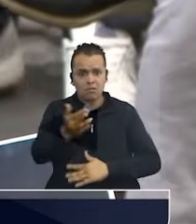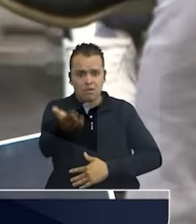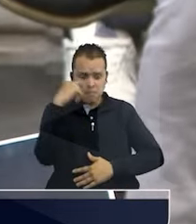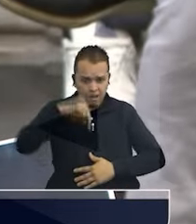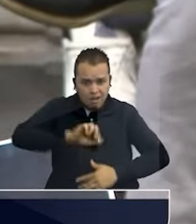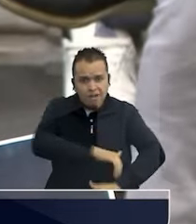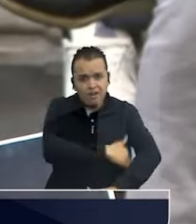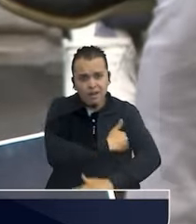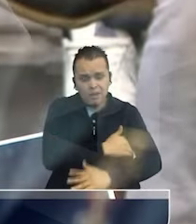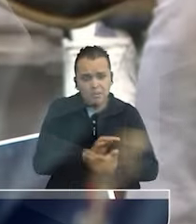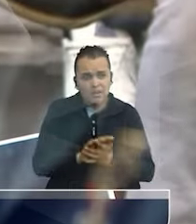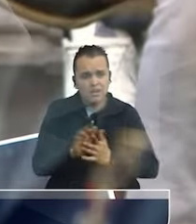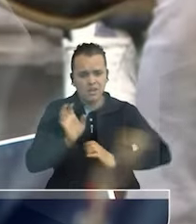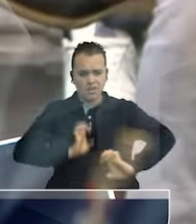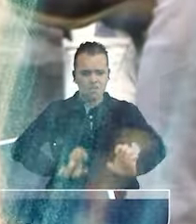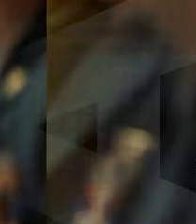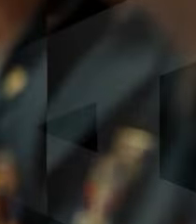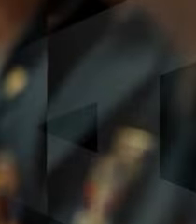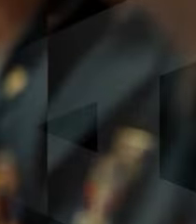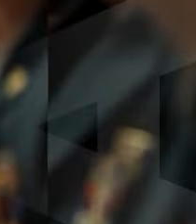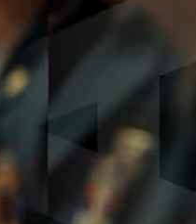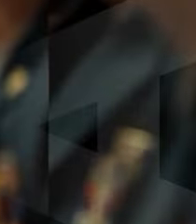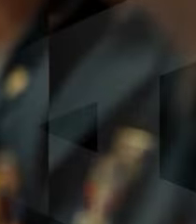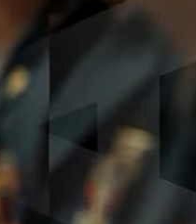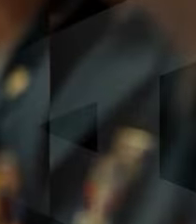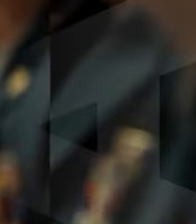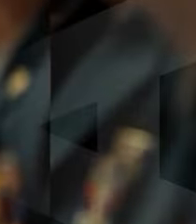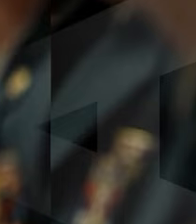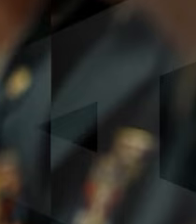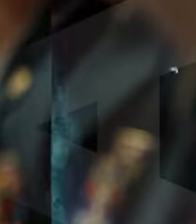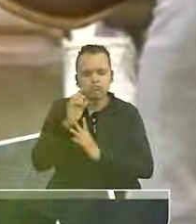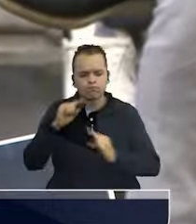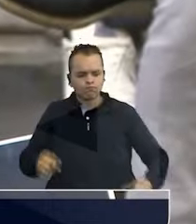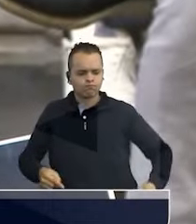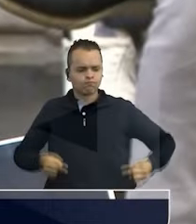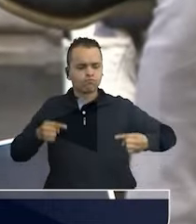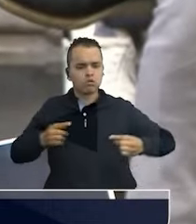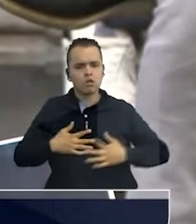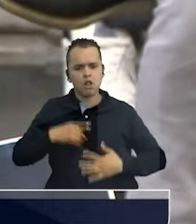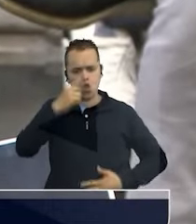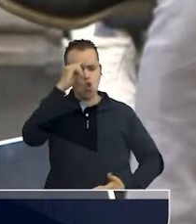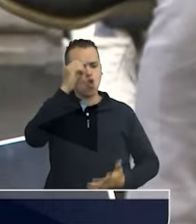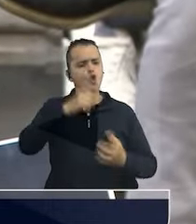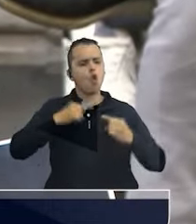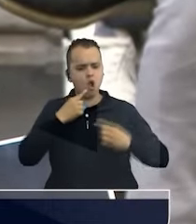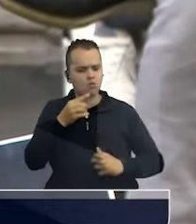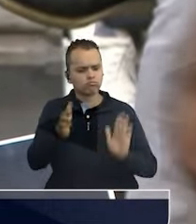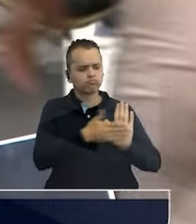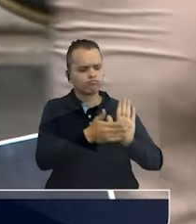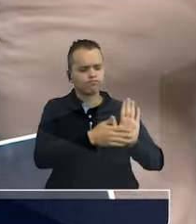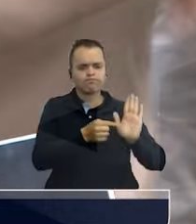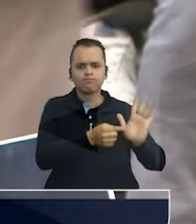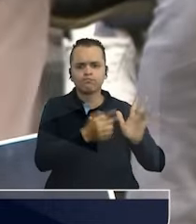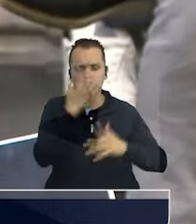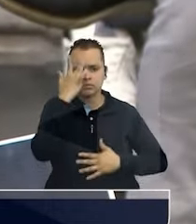el ministro de Defensa y nuevamente vamos a enfrentarlo con argumentos y con pruebas,